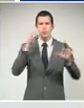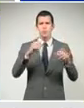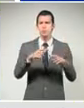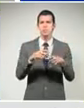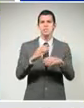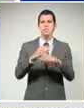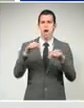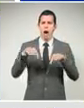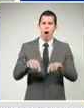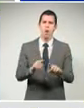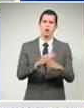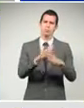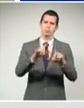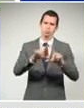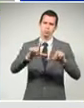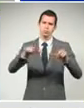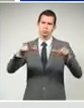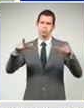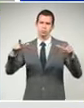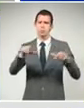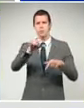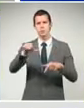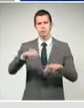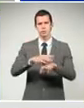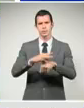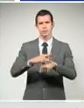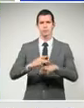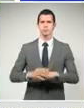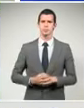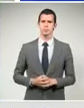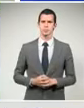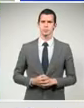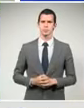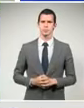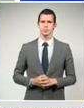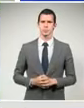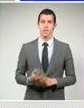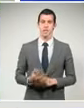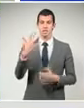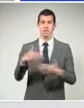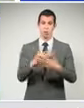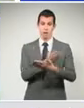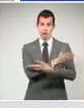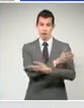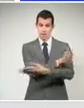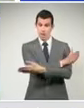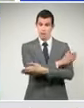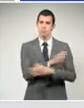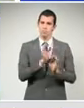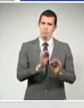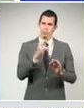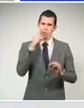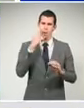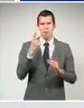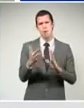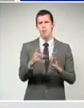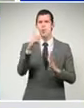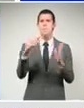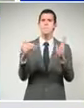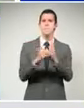barras rojas, donde se ve que los últimos 5 días hemos tenido diagnóstico de más de 1000 casos cada